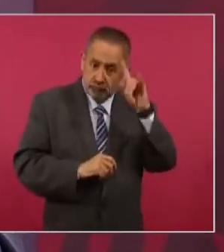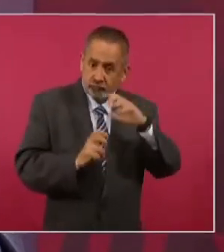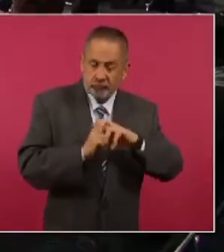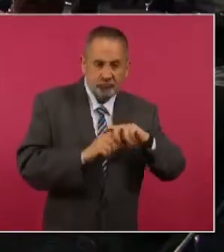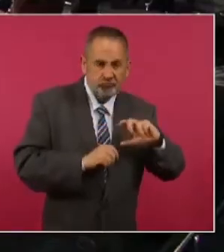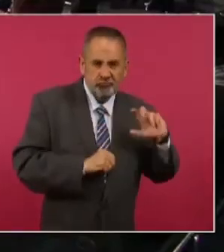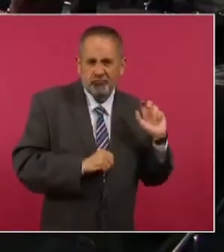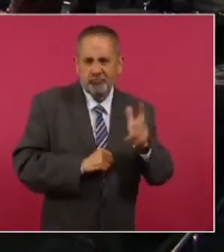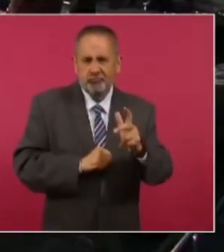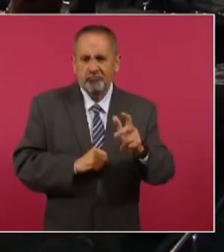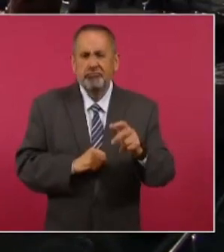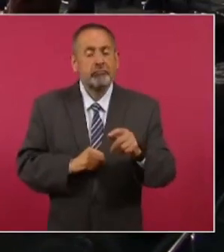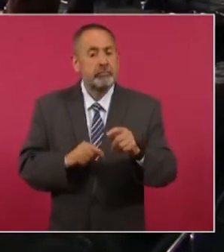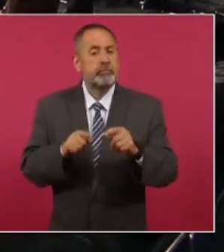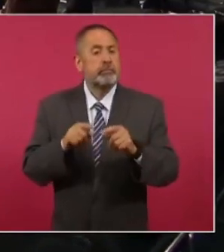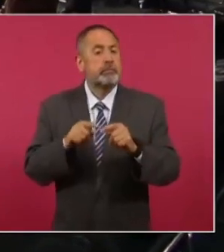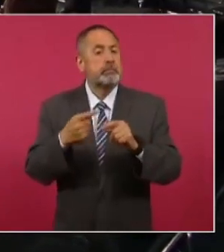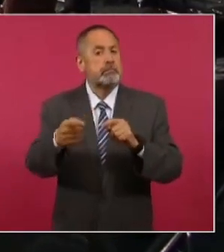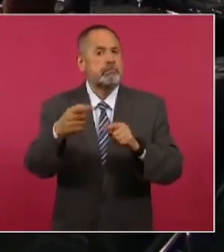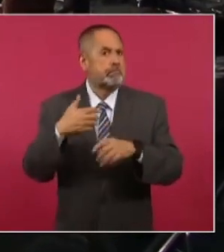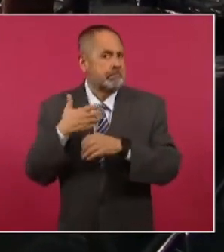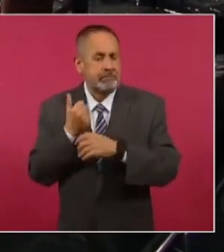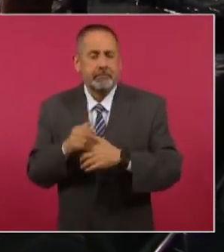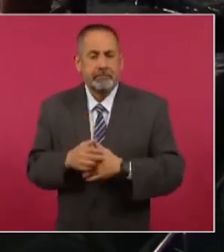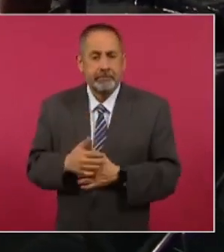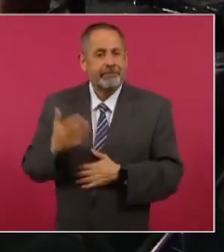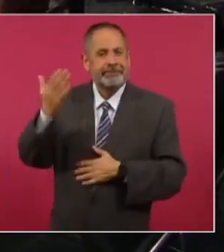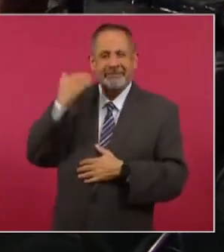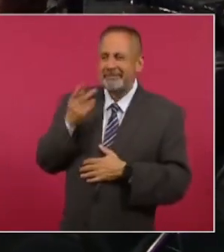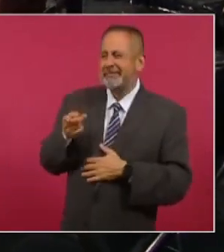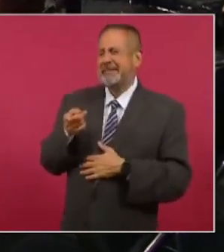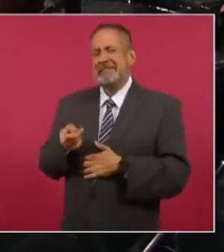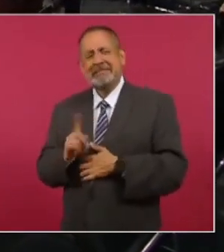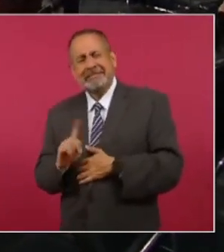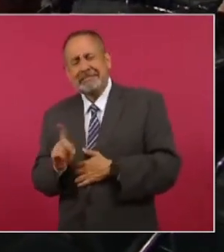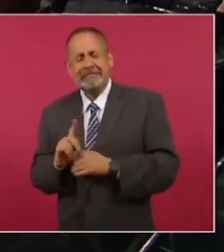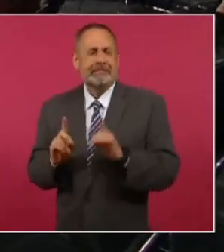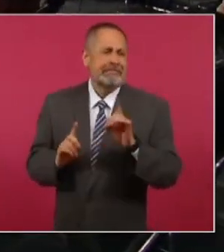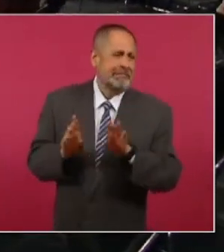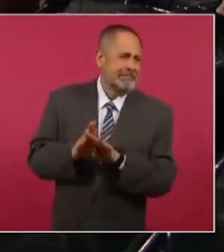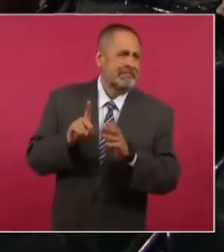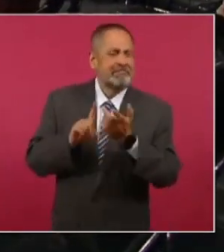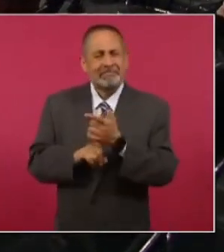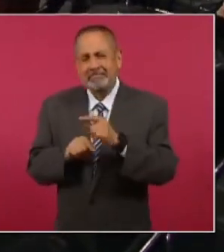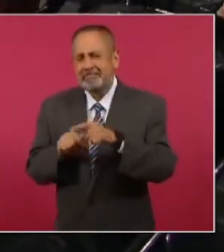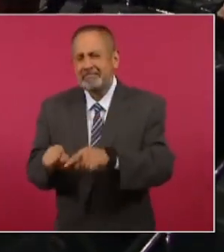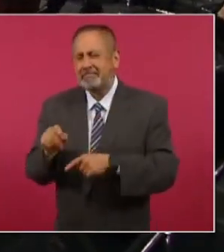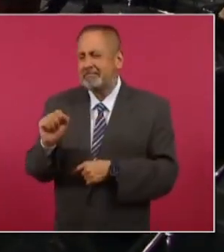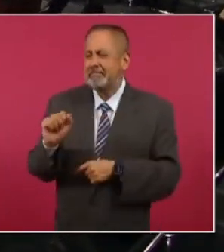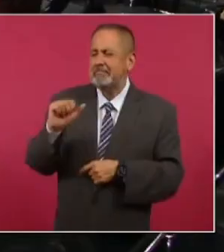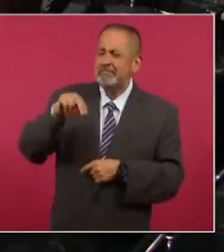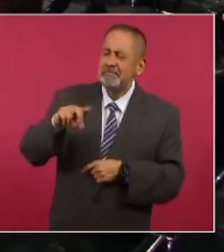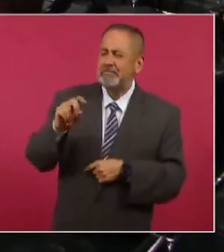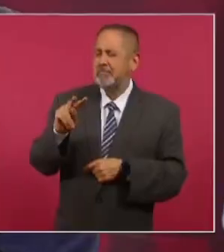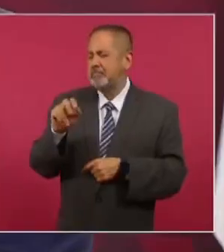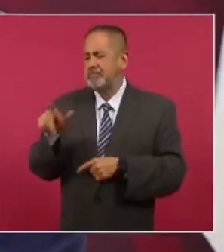había el cuestionamiento de que cómo Sandoval iba a enfrentar